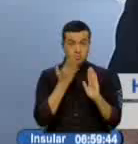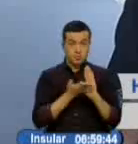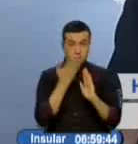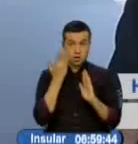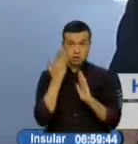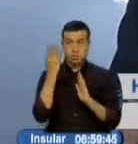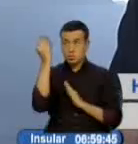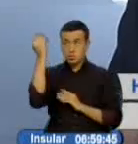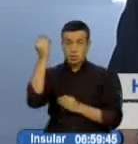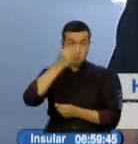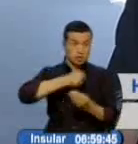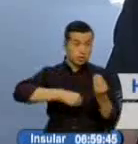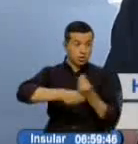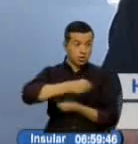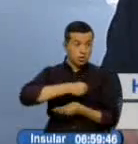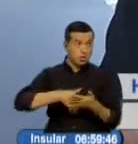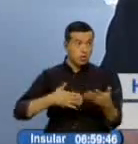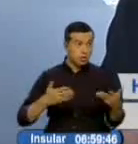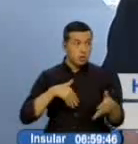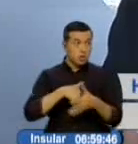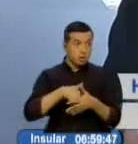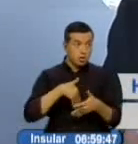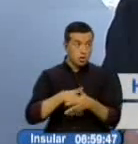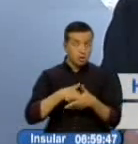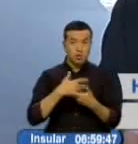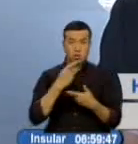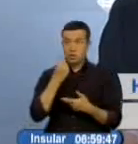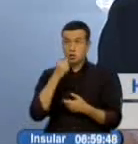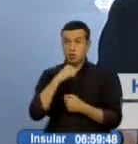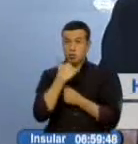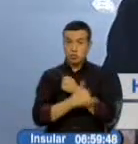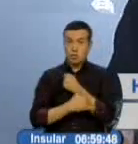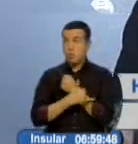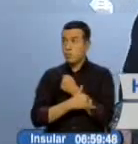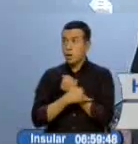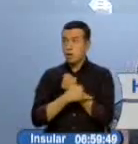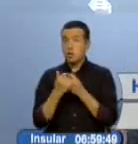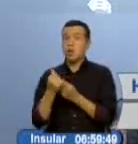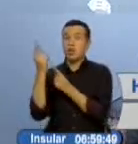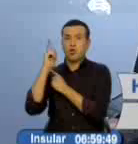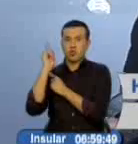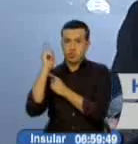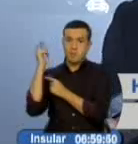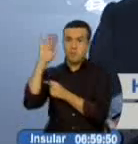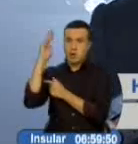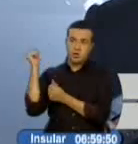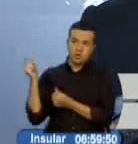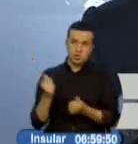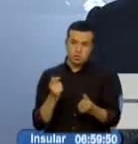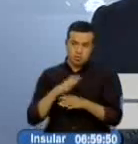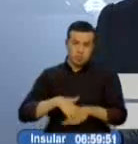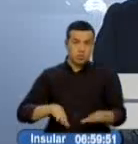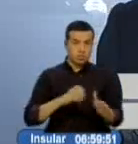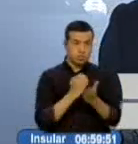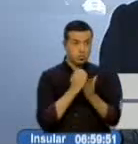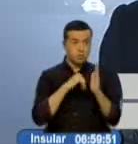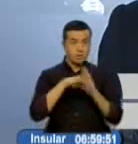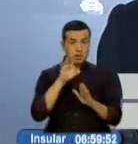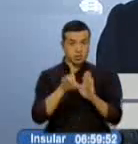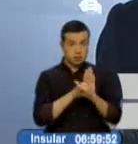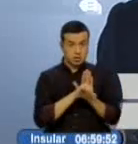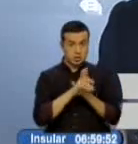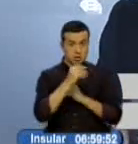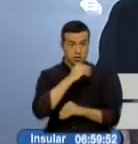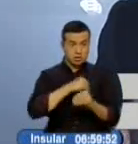el flujo de divisas, no restringiendo la salida de dinero, sino más bien captando más dólares dentro de la economía. Vamos a promover leyes de inversión